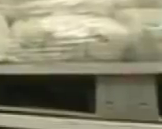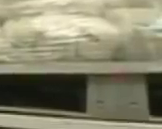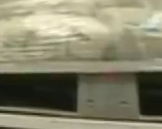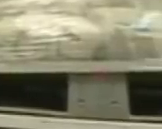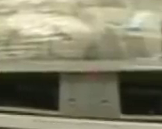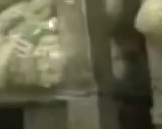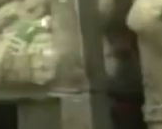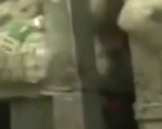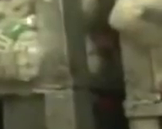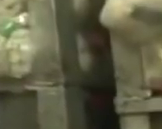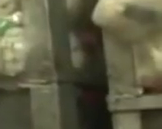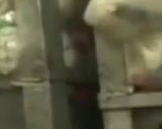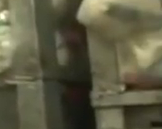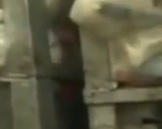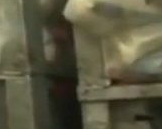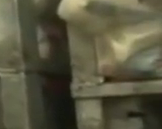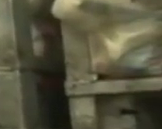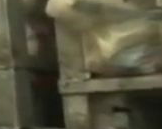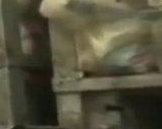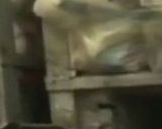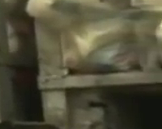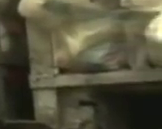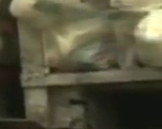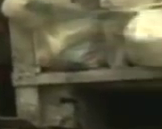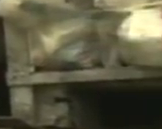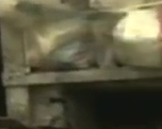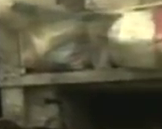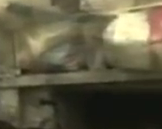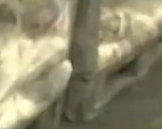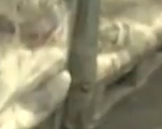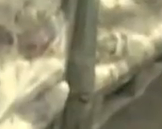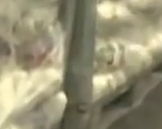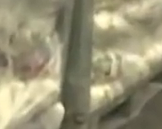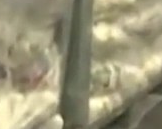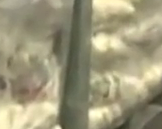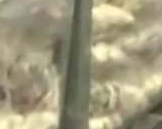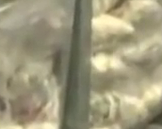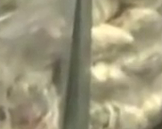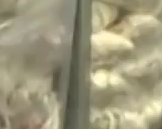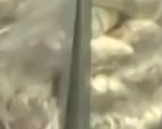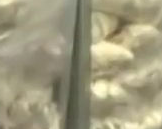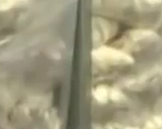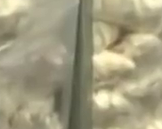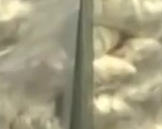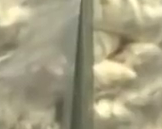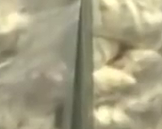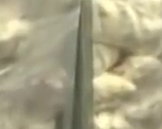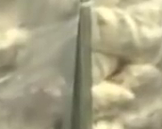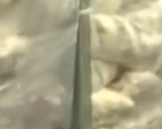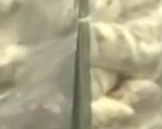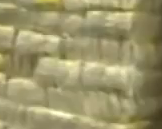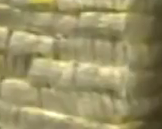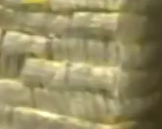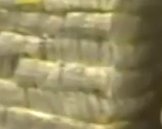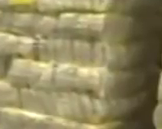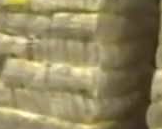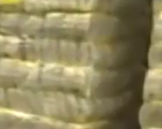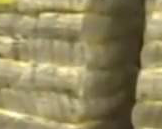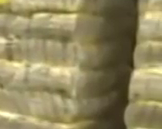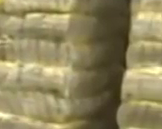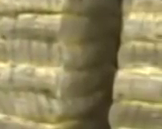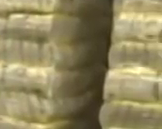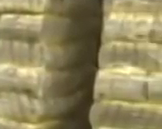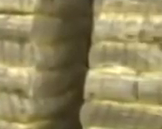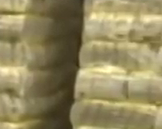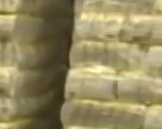que lleguen dos veces al mes completo. Y tenemos que ir mucho más allá, al CLAP ampliado, al